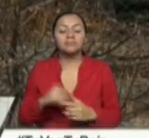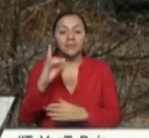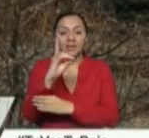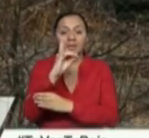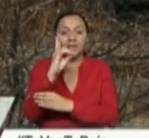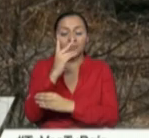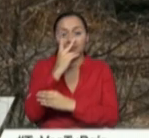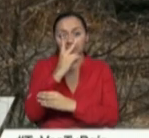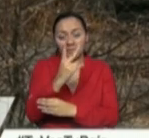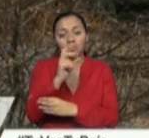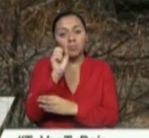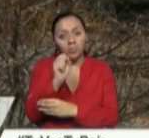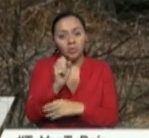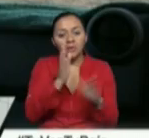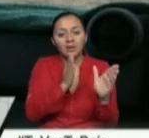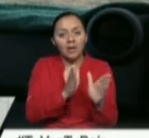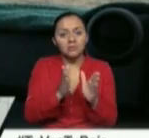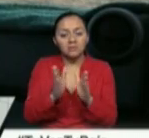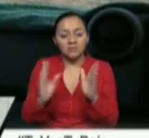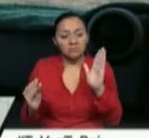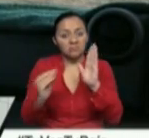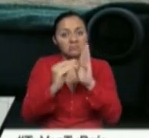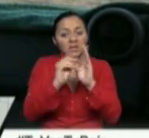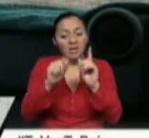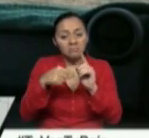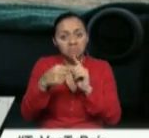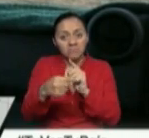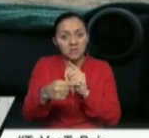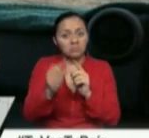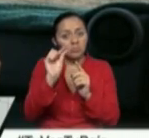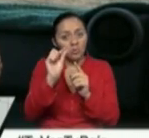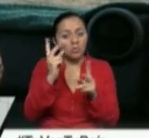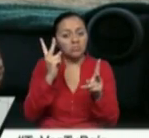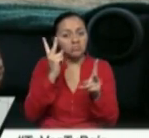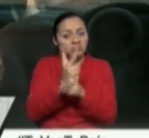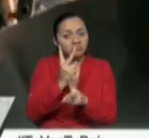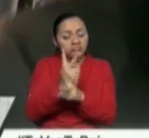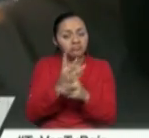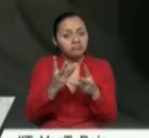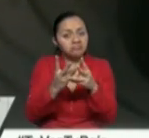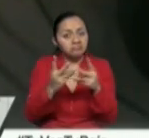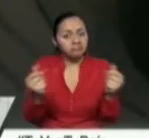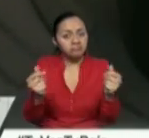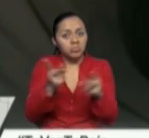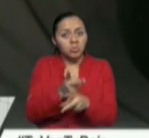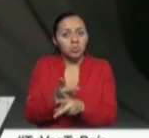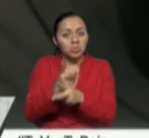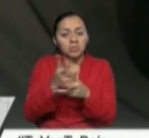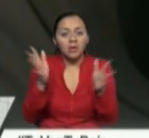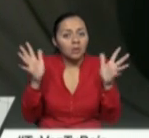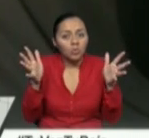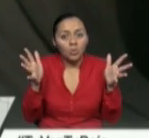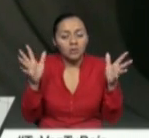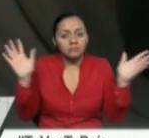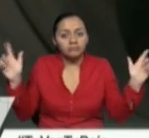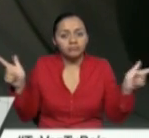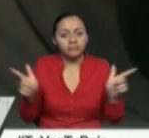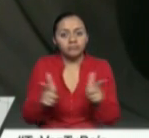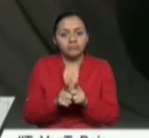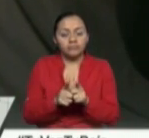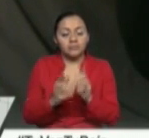reticulada podría clasificarse en la lista de especies amenazadas de la unión internacional por la conservación de la naturaleza Durante este